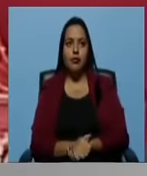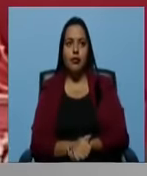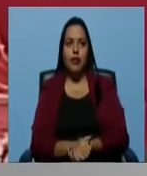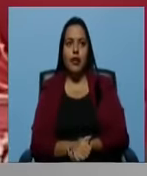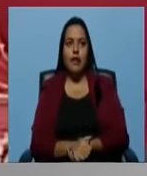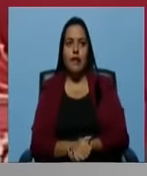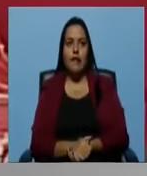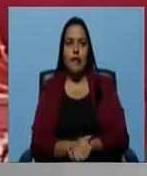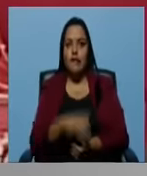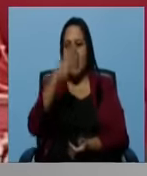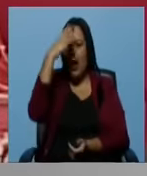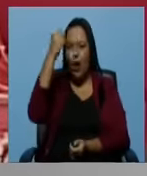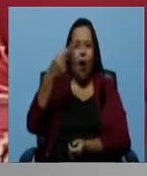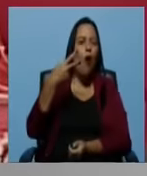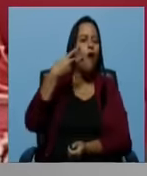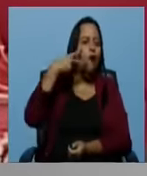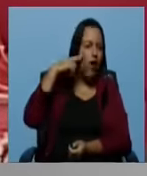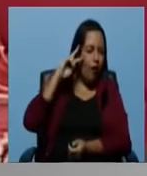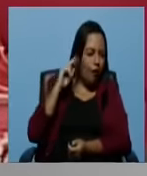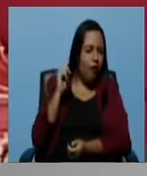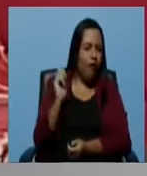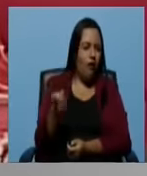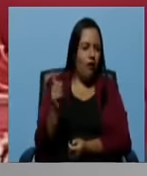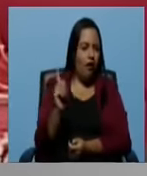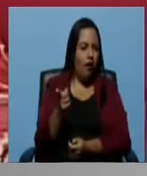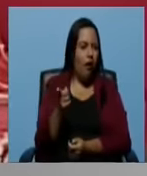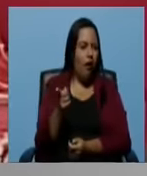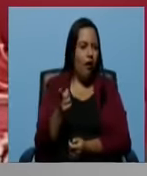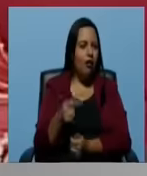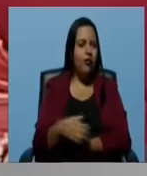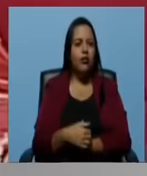el mundo Gonzalo, que es un vivaracho,